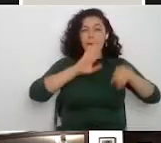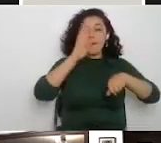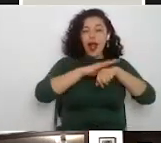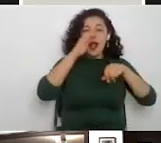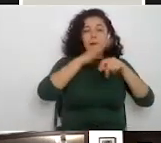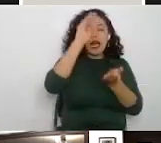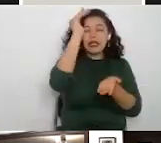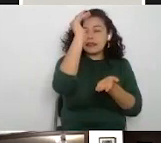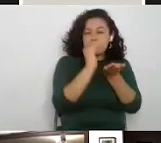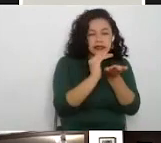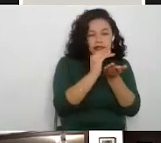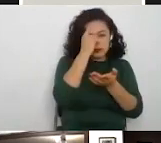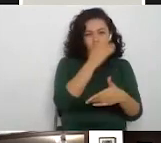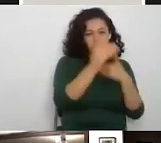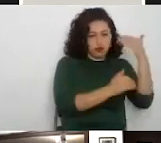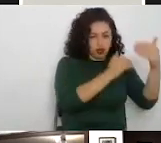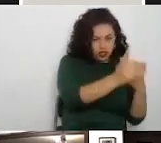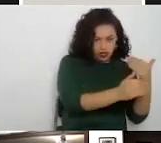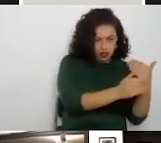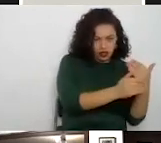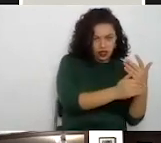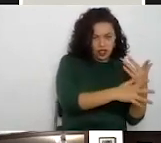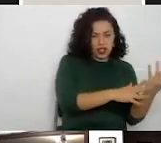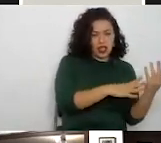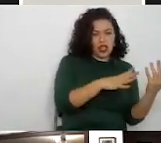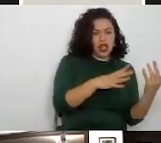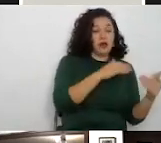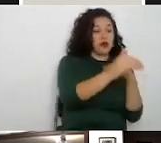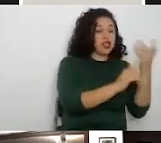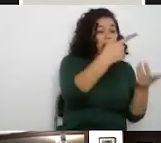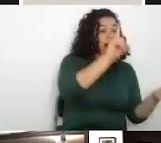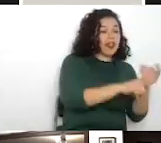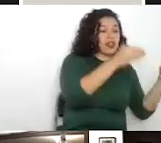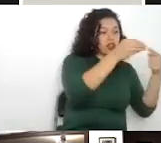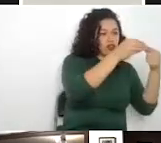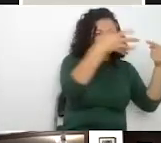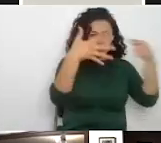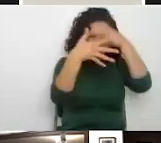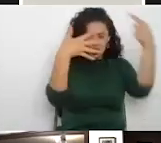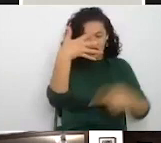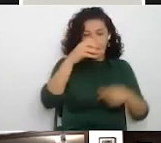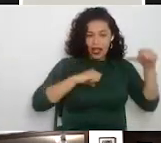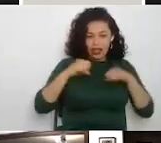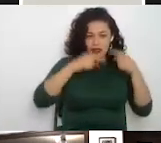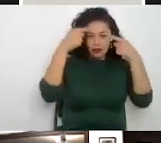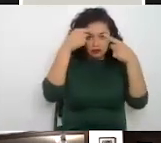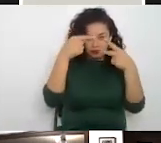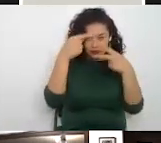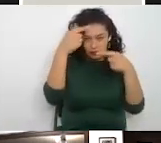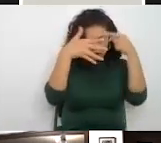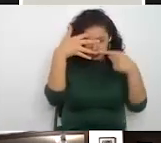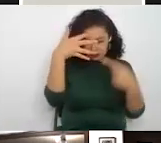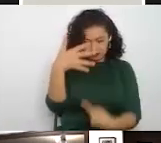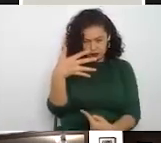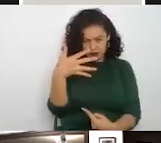de un proceso, ¿sí? Un proceso se compone de una serie de actividades. Bueno, por